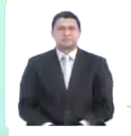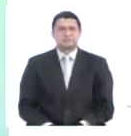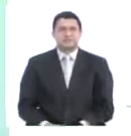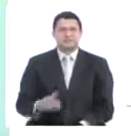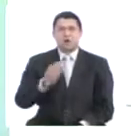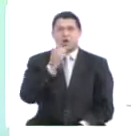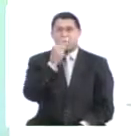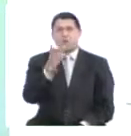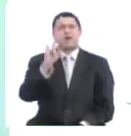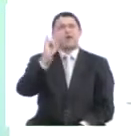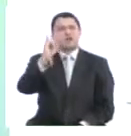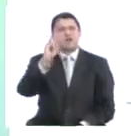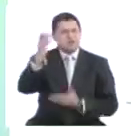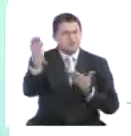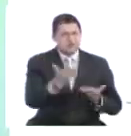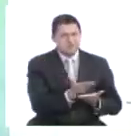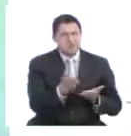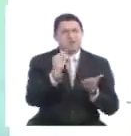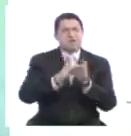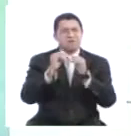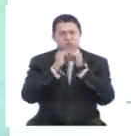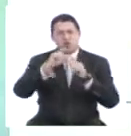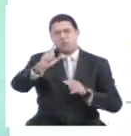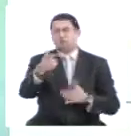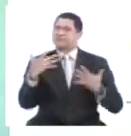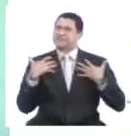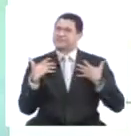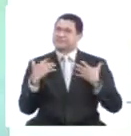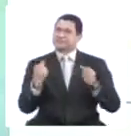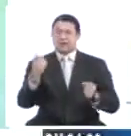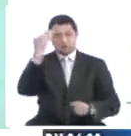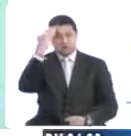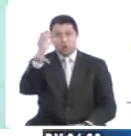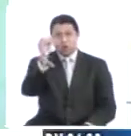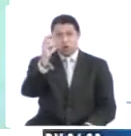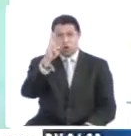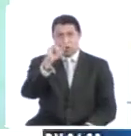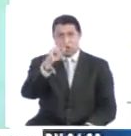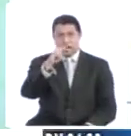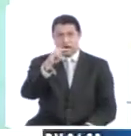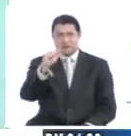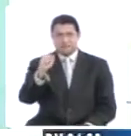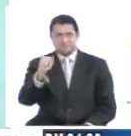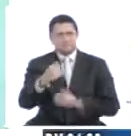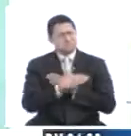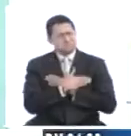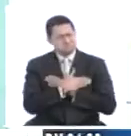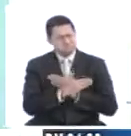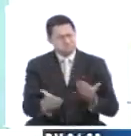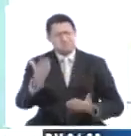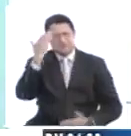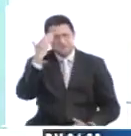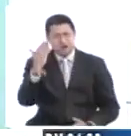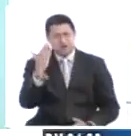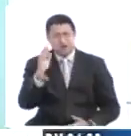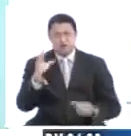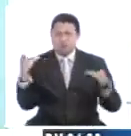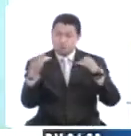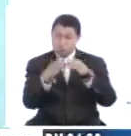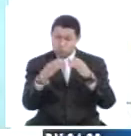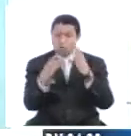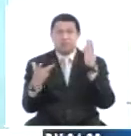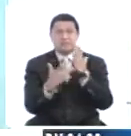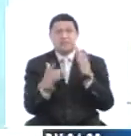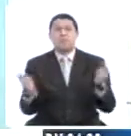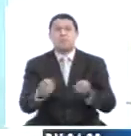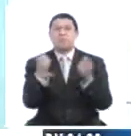feliz jonas bienvenidos a una nueva emisión de noticias globovisión salud yo soy oriana 10 y me complace saludarlos en nombre de todo el equipo técnico